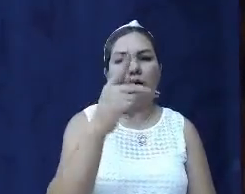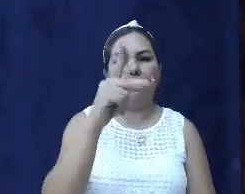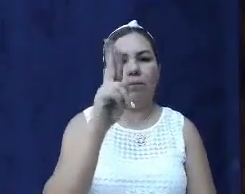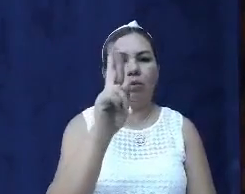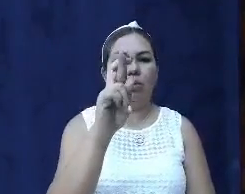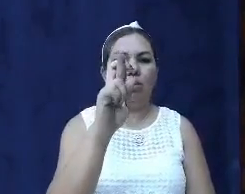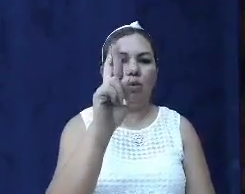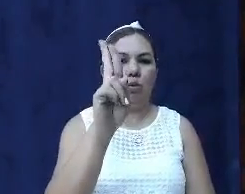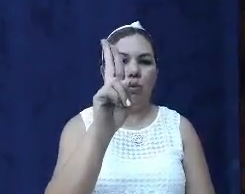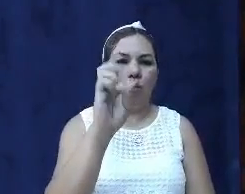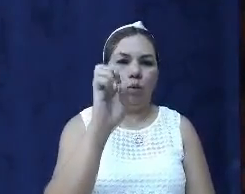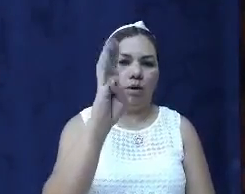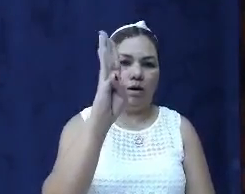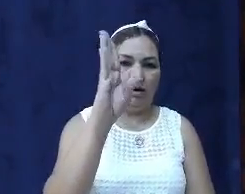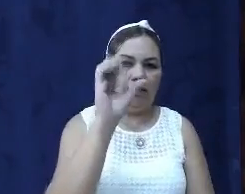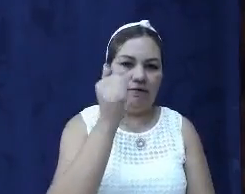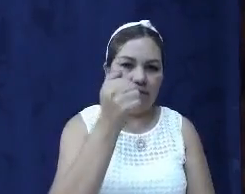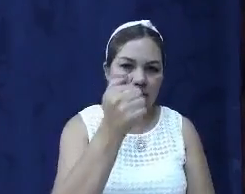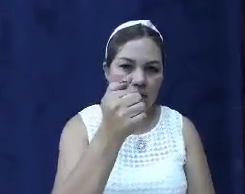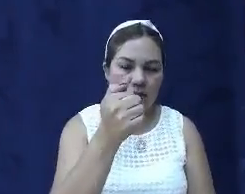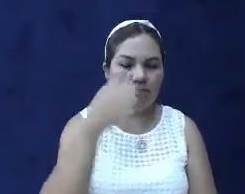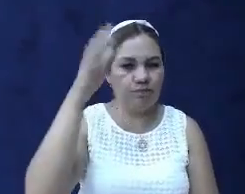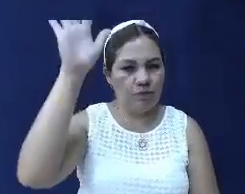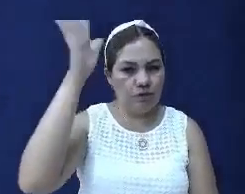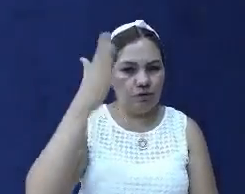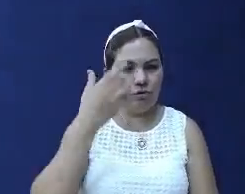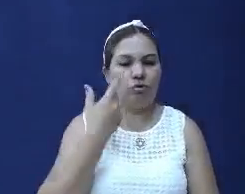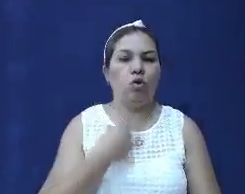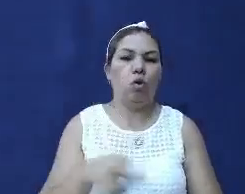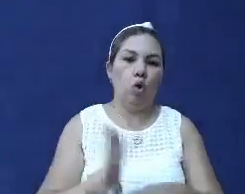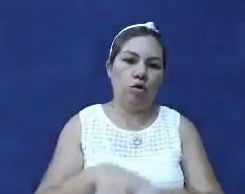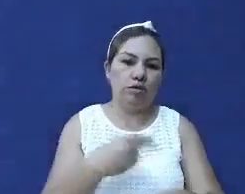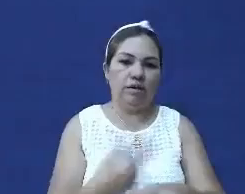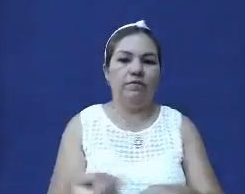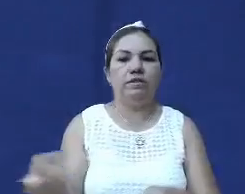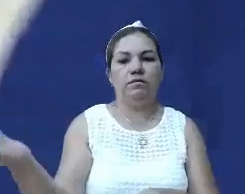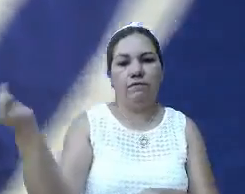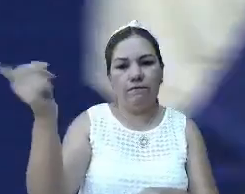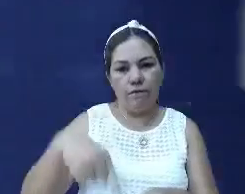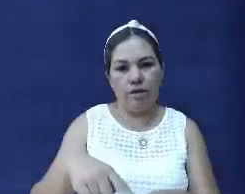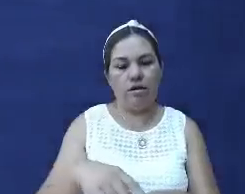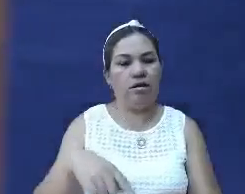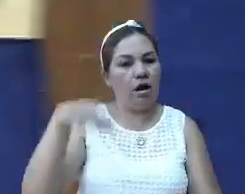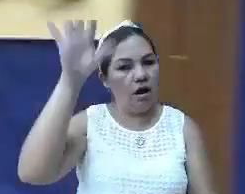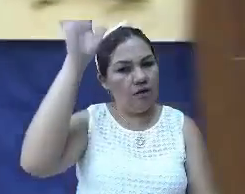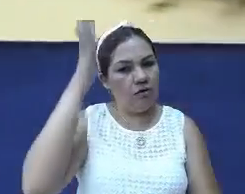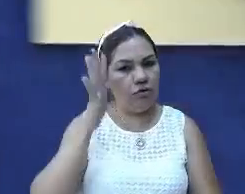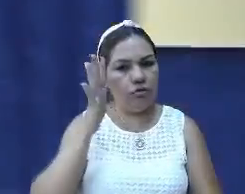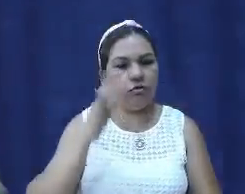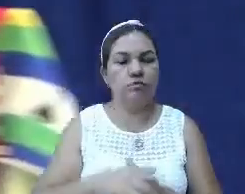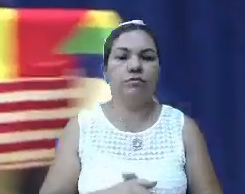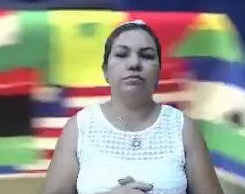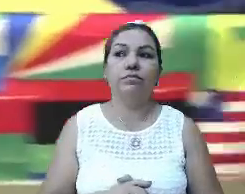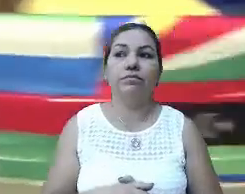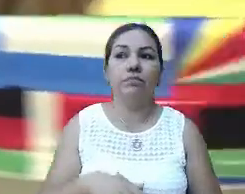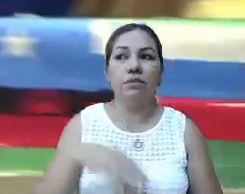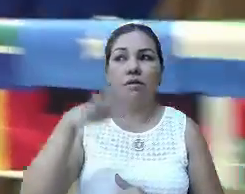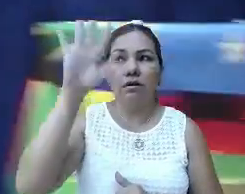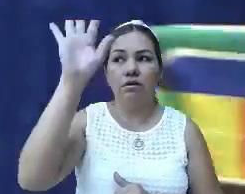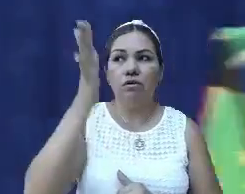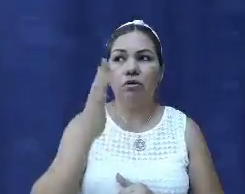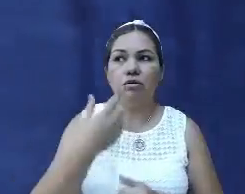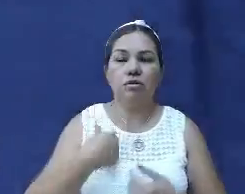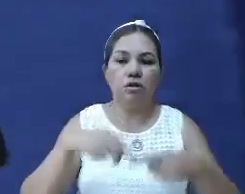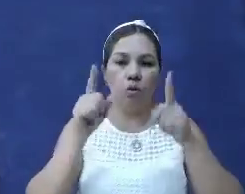prueba. Dios va a permitir una prueba para que te vuelvas a Él. Dígame si Dios no hizo lo mismo con